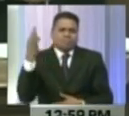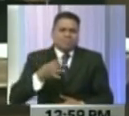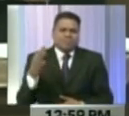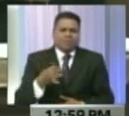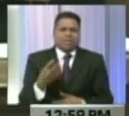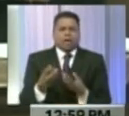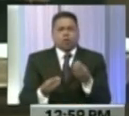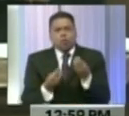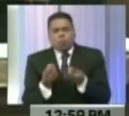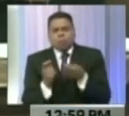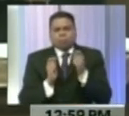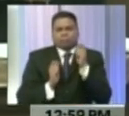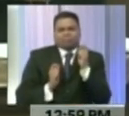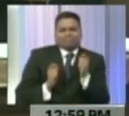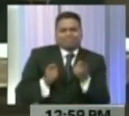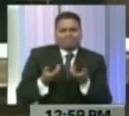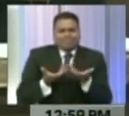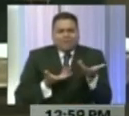al momento histórico.